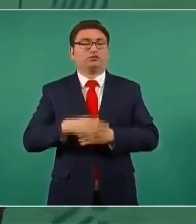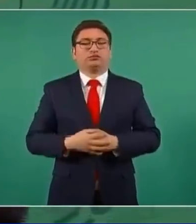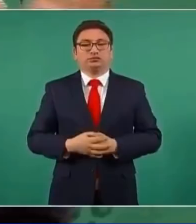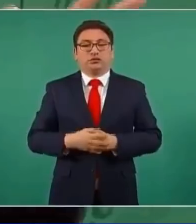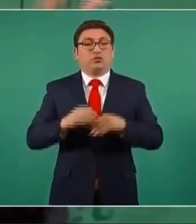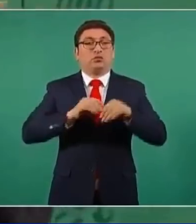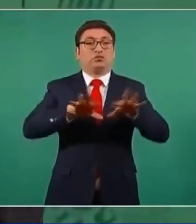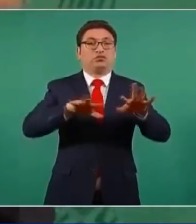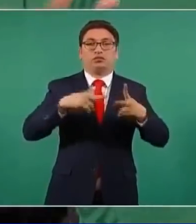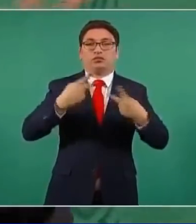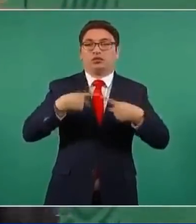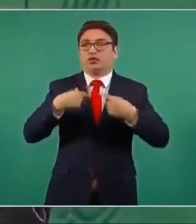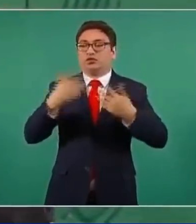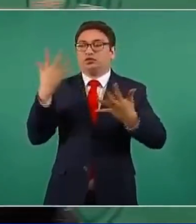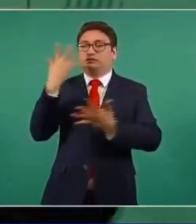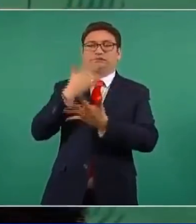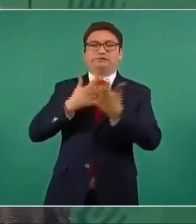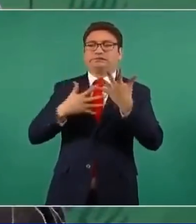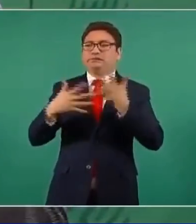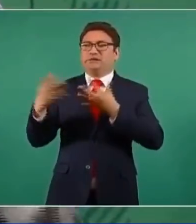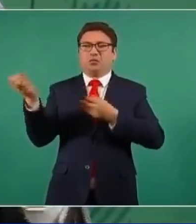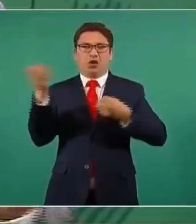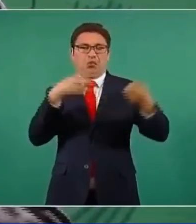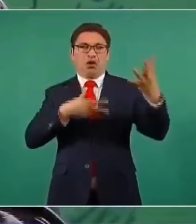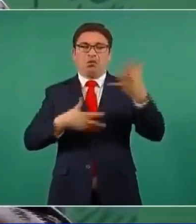que la gente se aturdió,